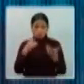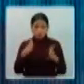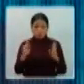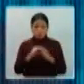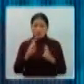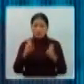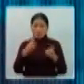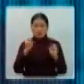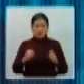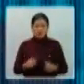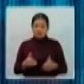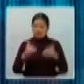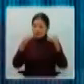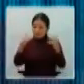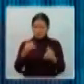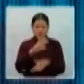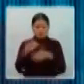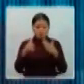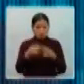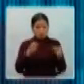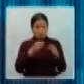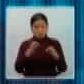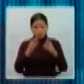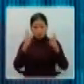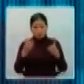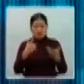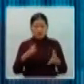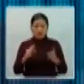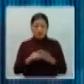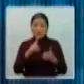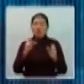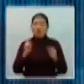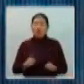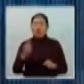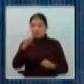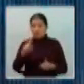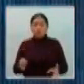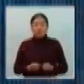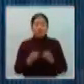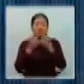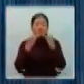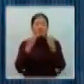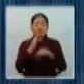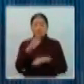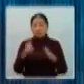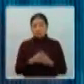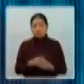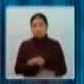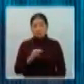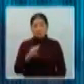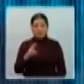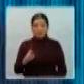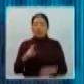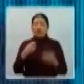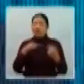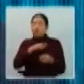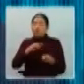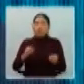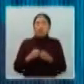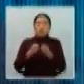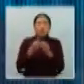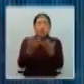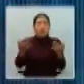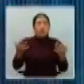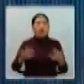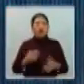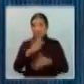relieve por todos los datos que se van a proporcionar. Son datos estadísticos de cuánto hemos crecido en